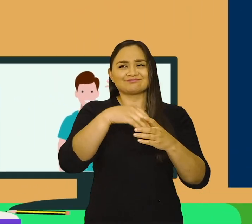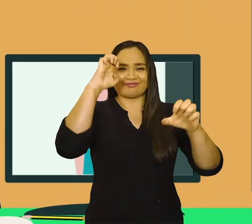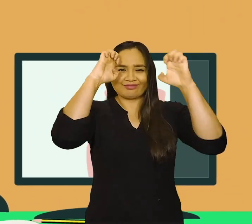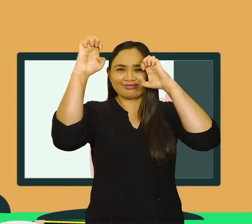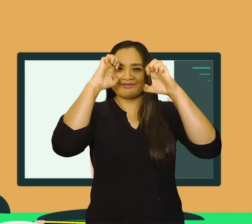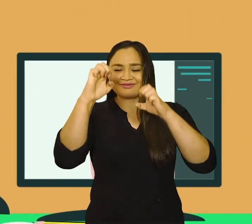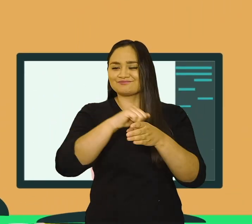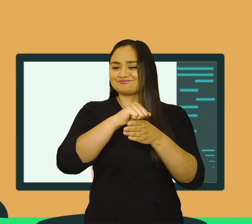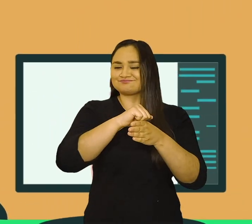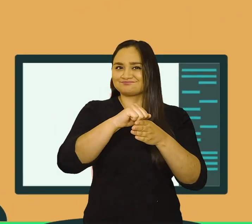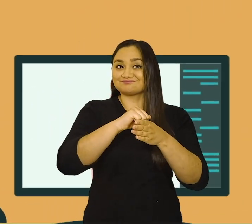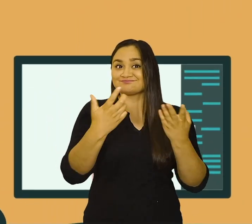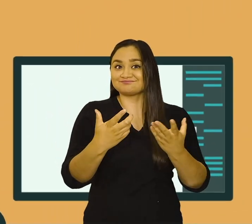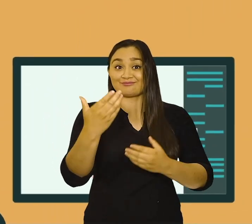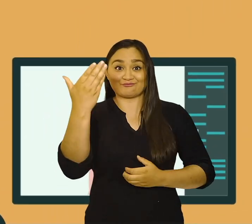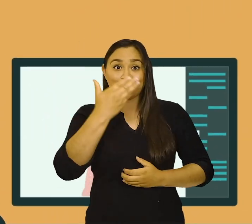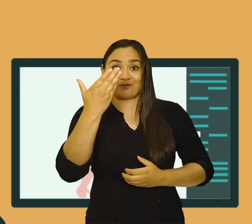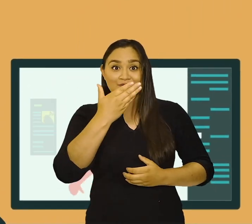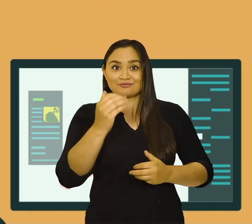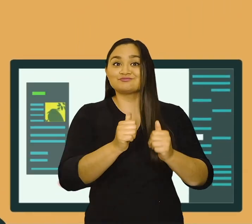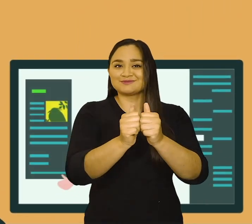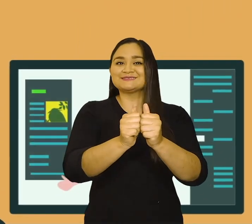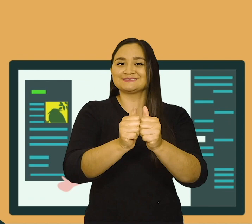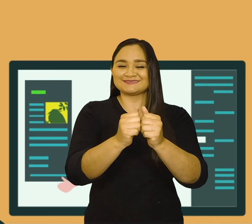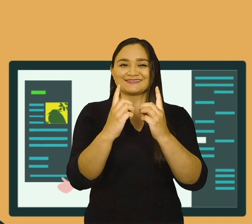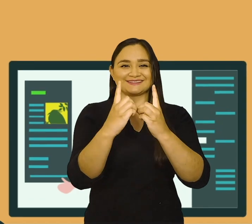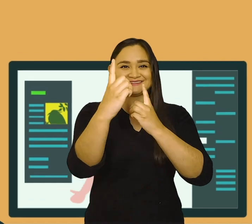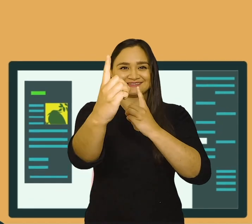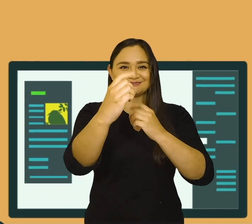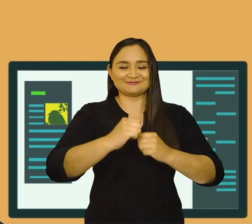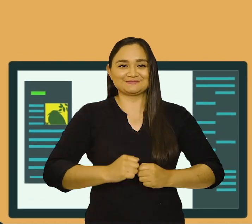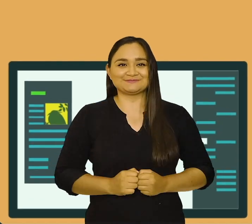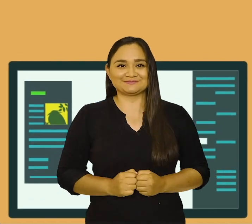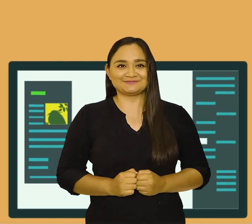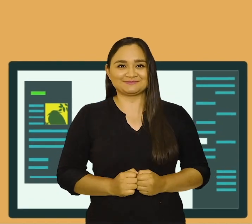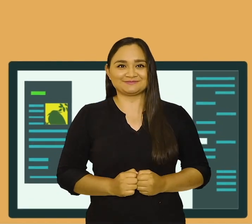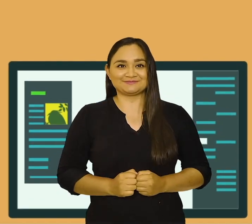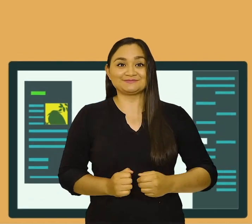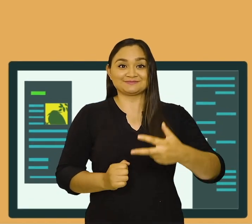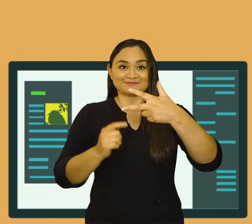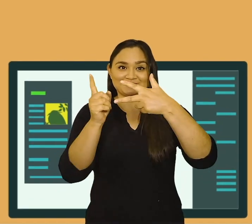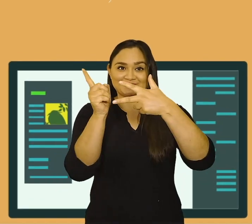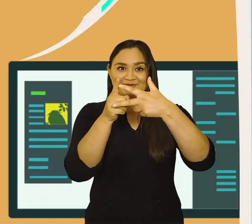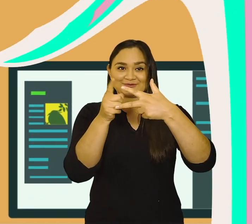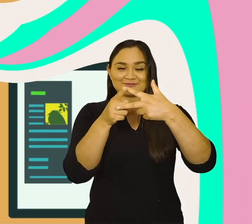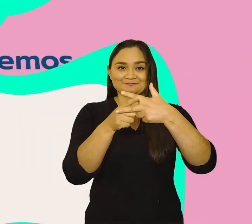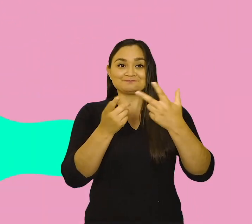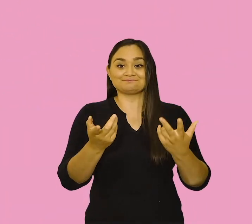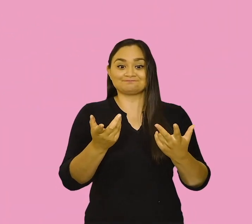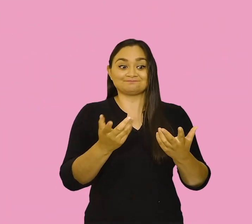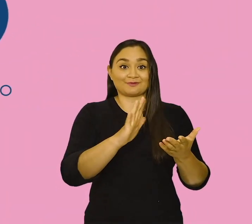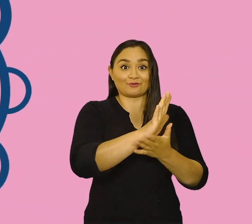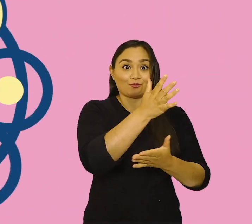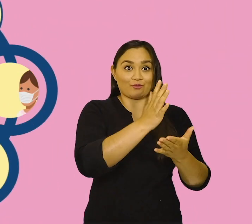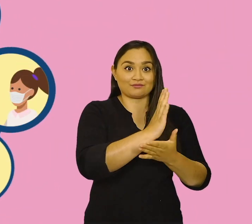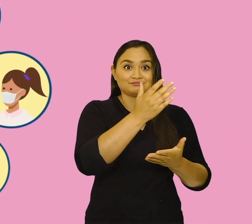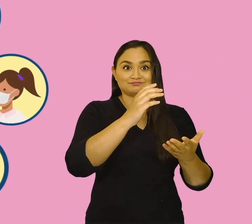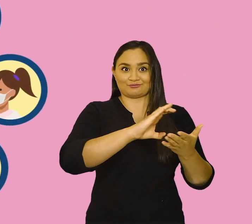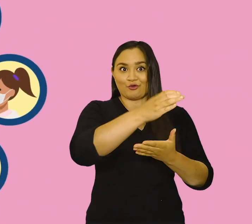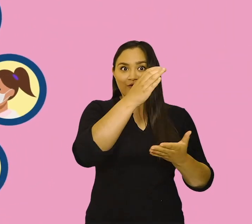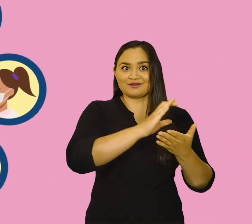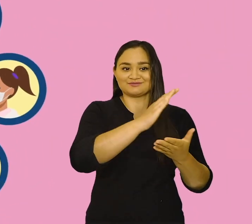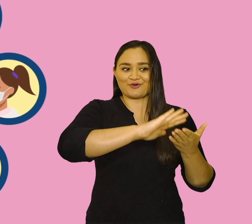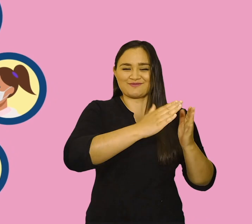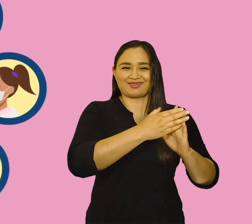hogar con diferentes recursos de aprendizaje y acompañamiento docente a distancia. Fase 2. Acuerdo entre